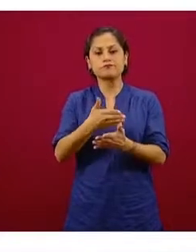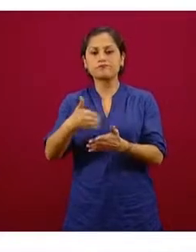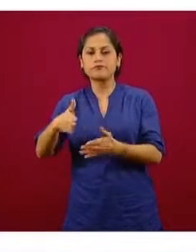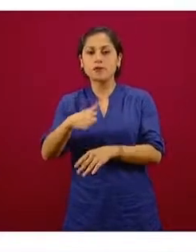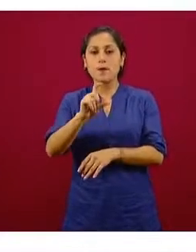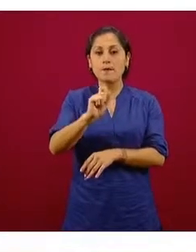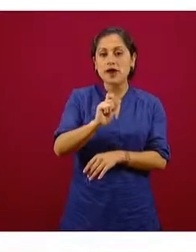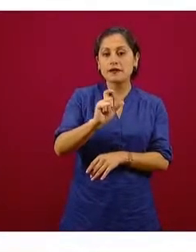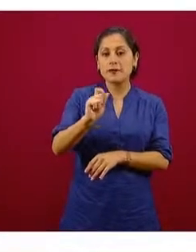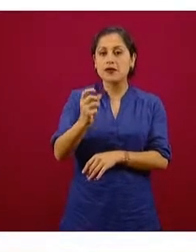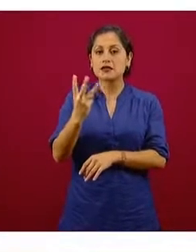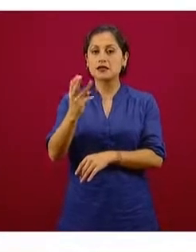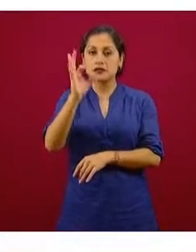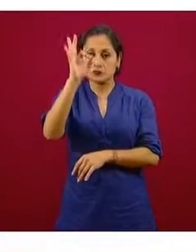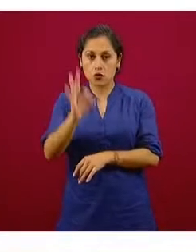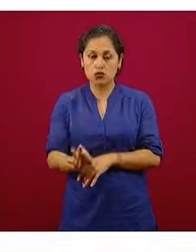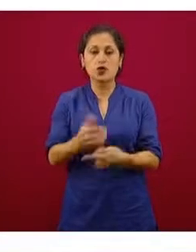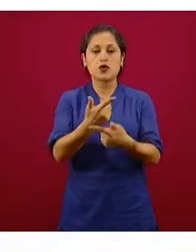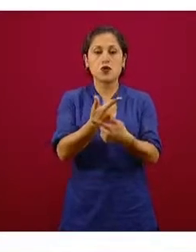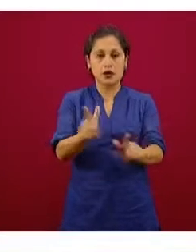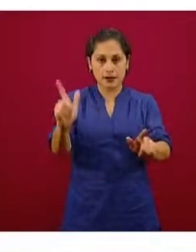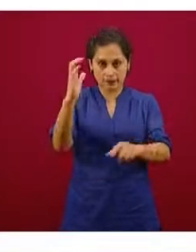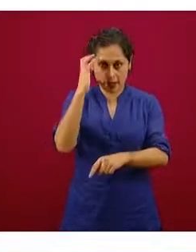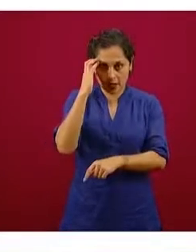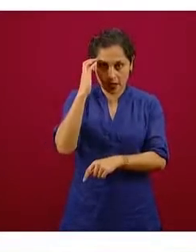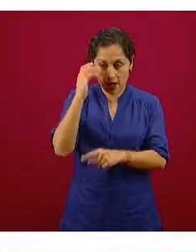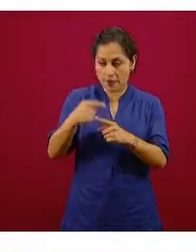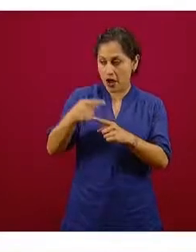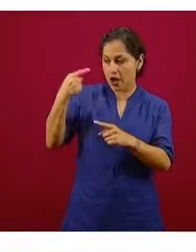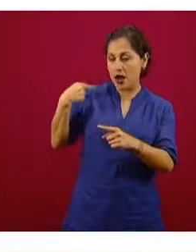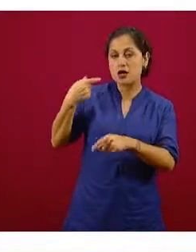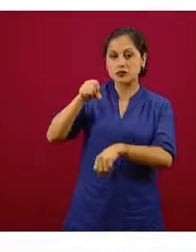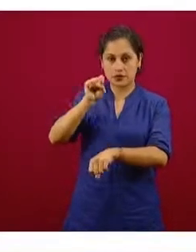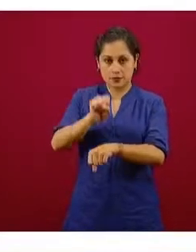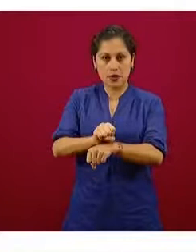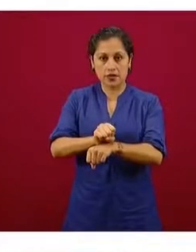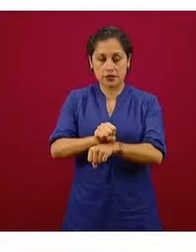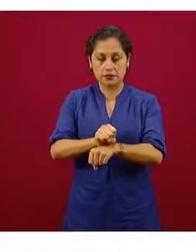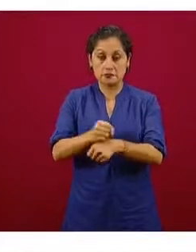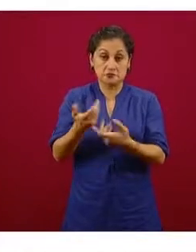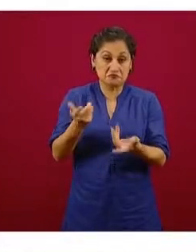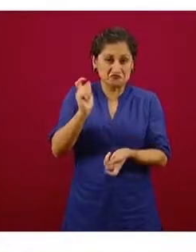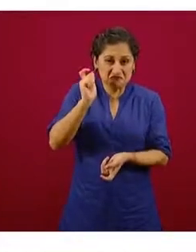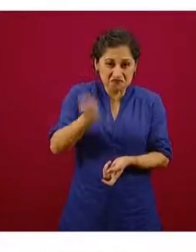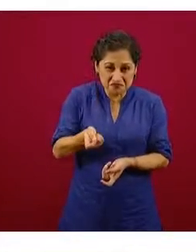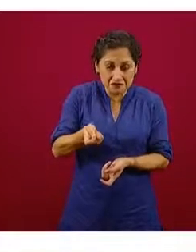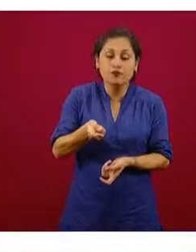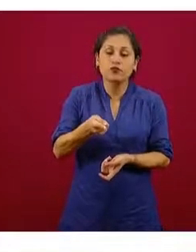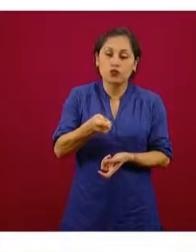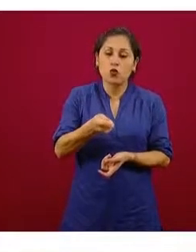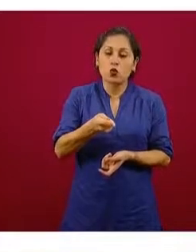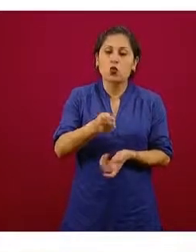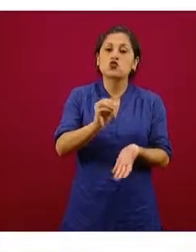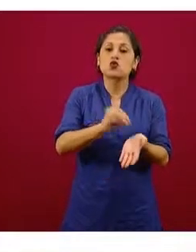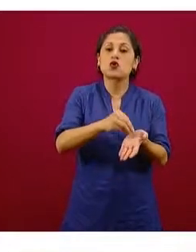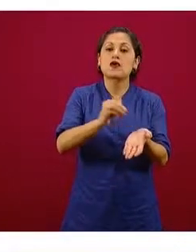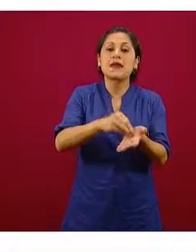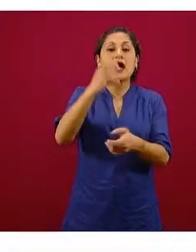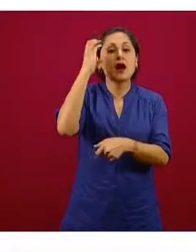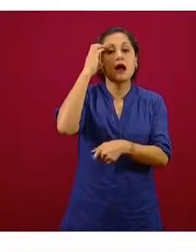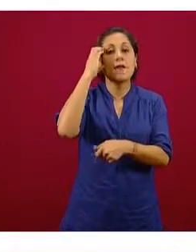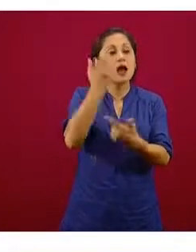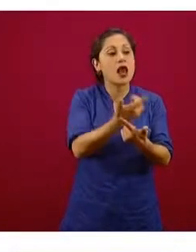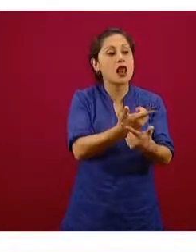un 23% prácticamente en la última semana, lo que quiere decir que todavía hay disponibilidad para poder, en su caso,